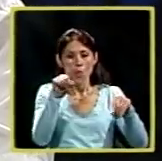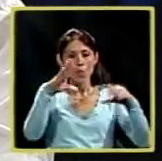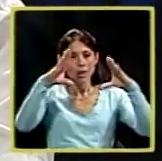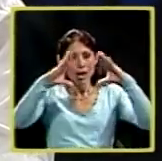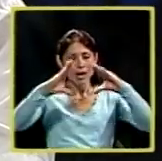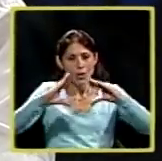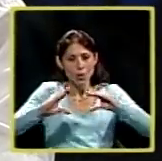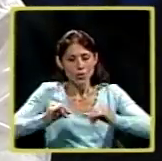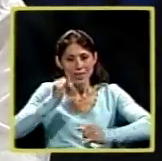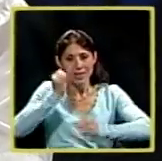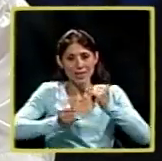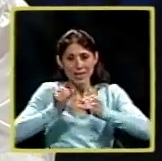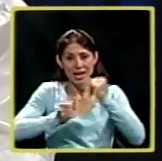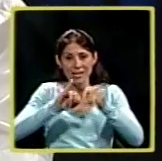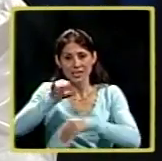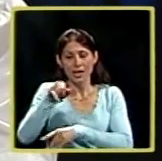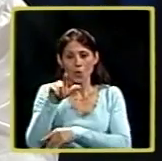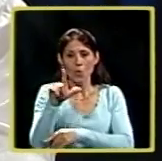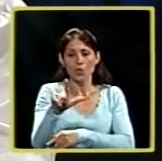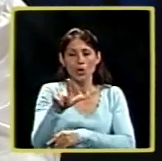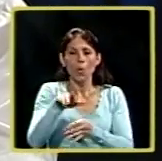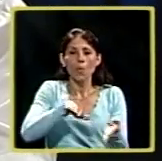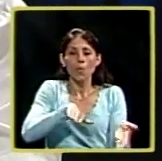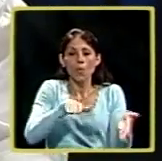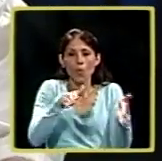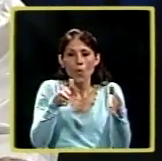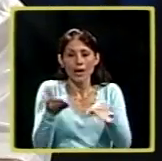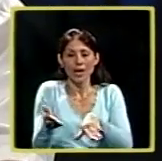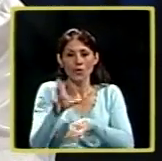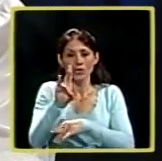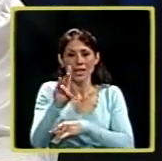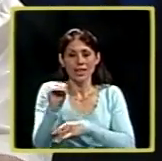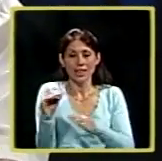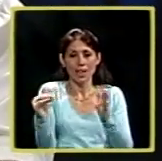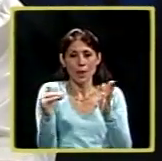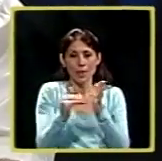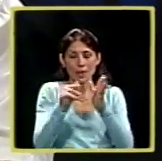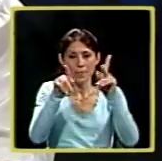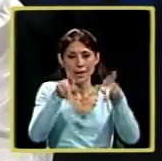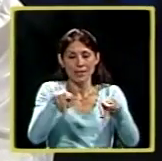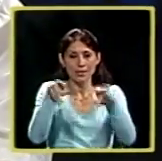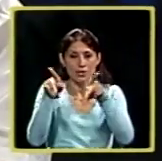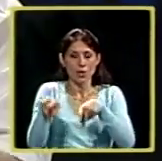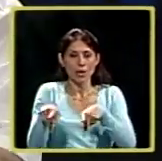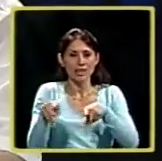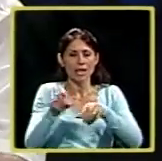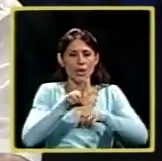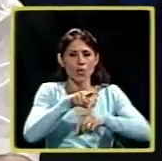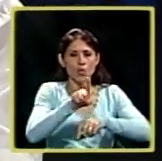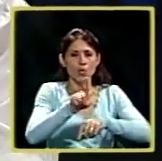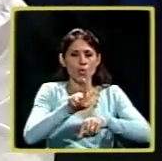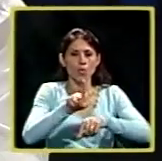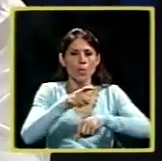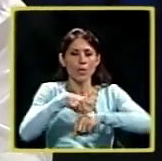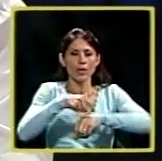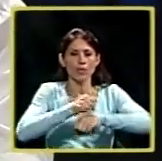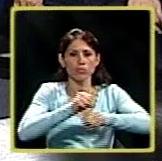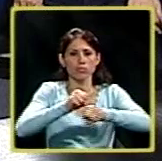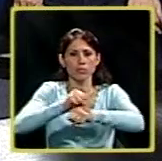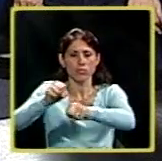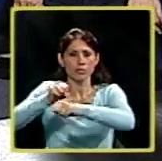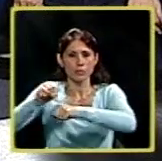exactamente el día, murieron 70.000 personas en una noche en el bombardeo masivo de la ciudad de